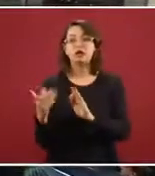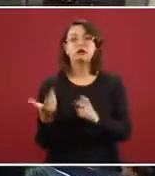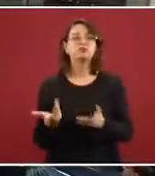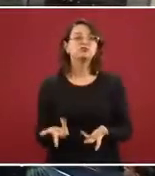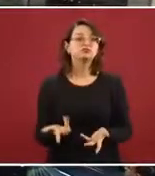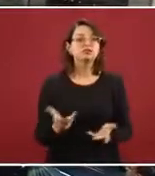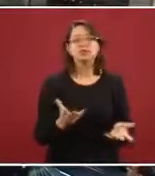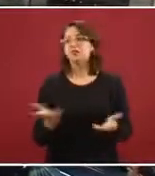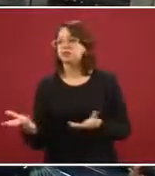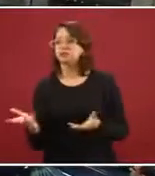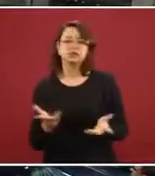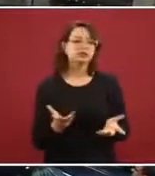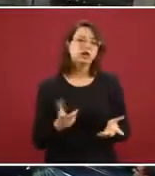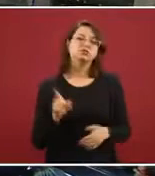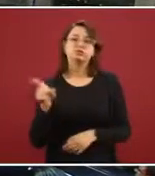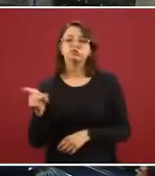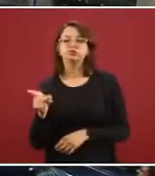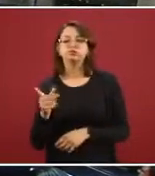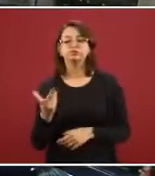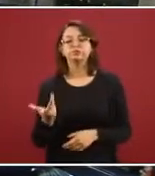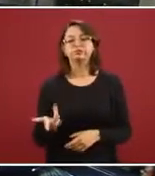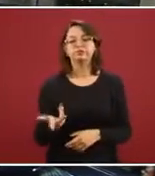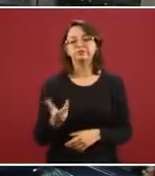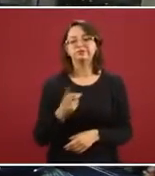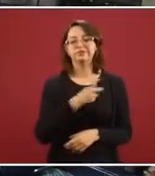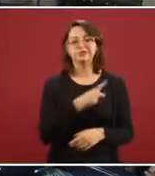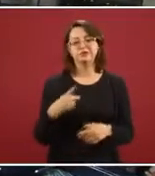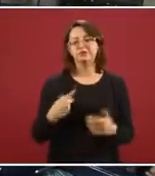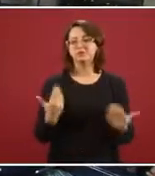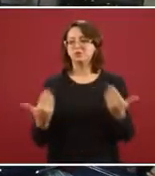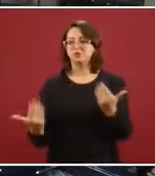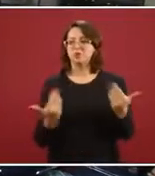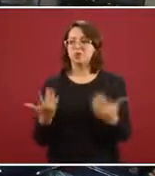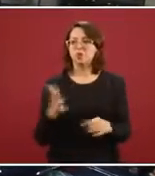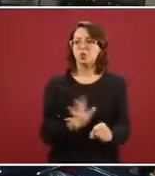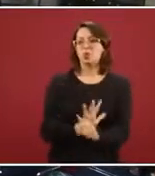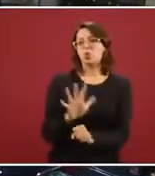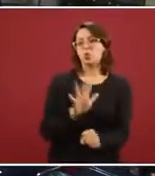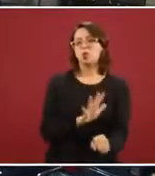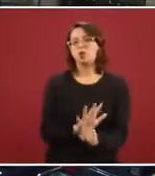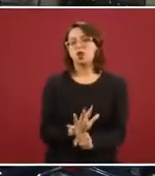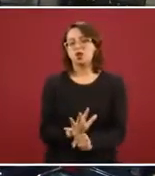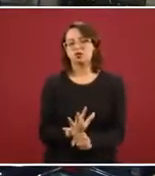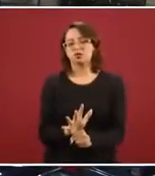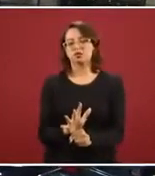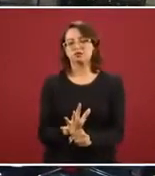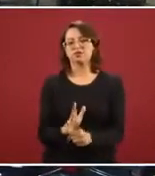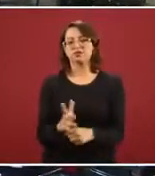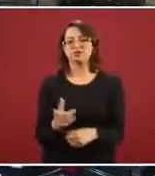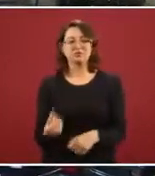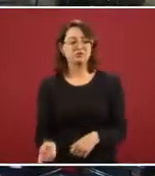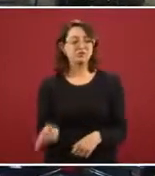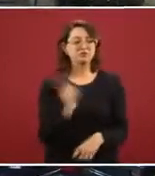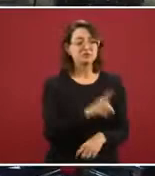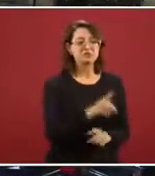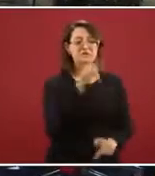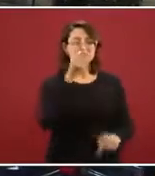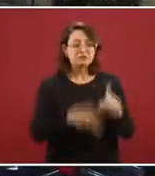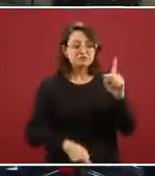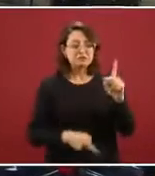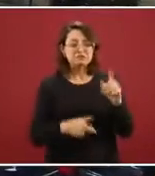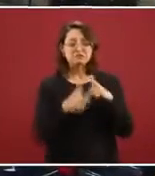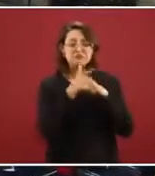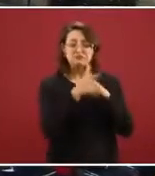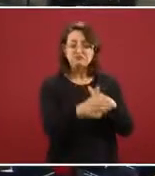entonces hay que valorar sí conviene o no